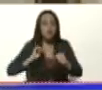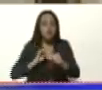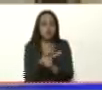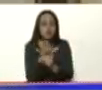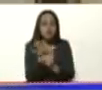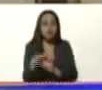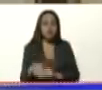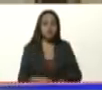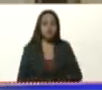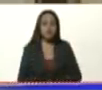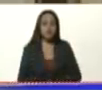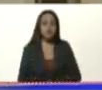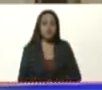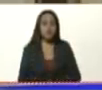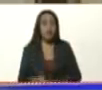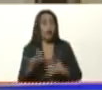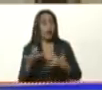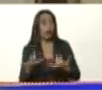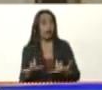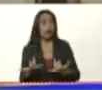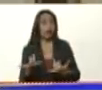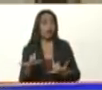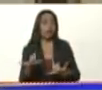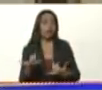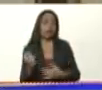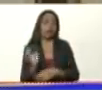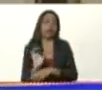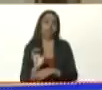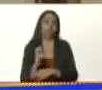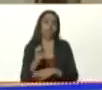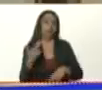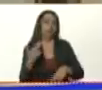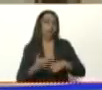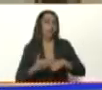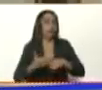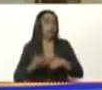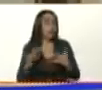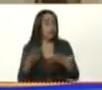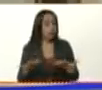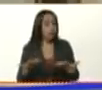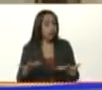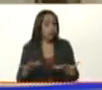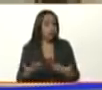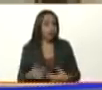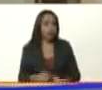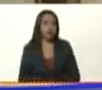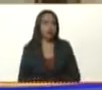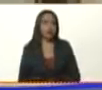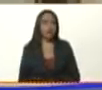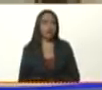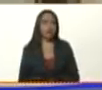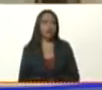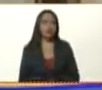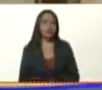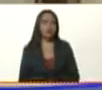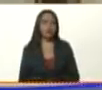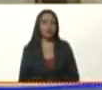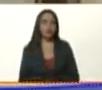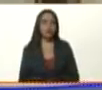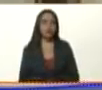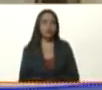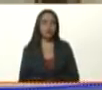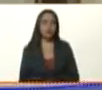Vamos en el camino y hay que hacer camino al andar, hay que construir,